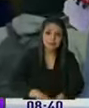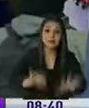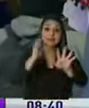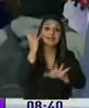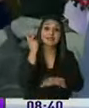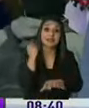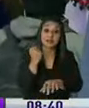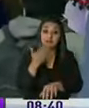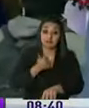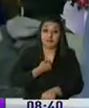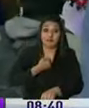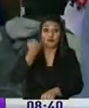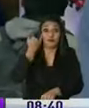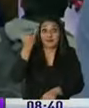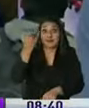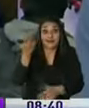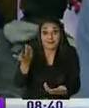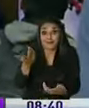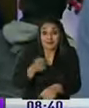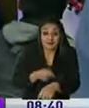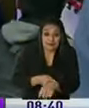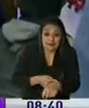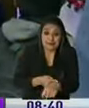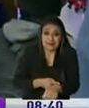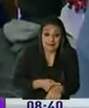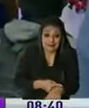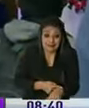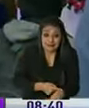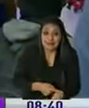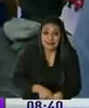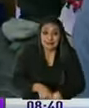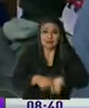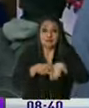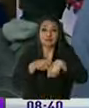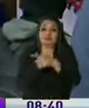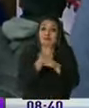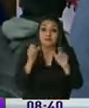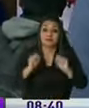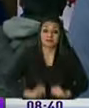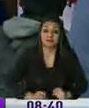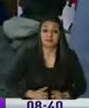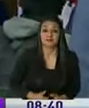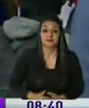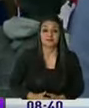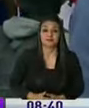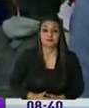6 días. Finalmente tuve que amputarme el brazo con una navaja multiusos para poder liberarme.